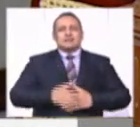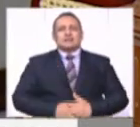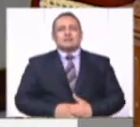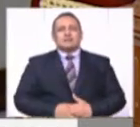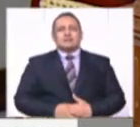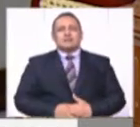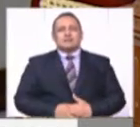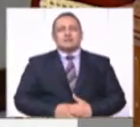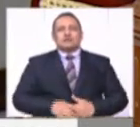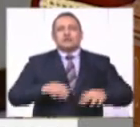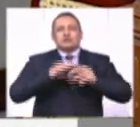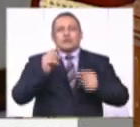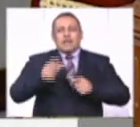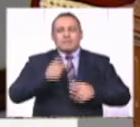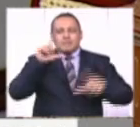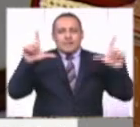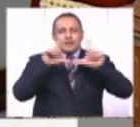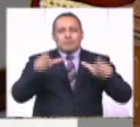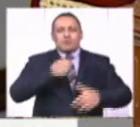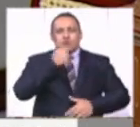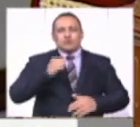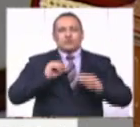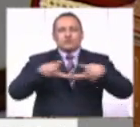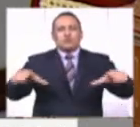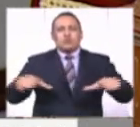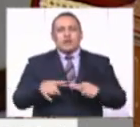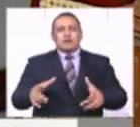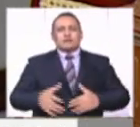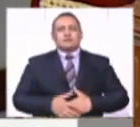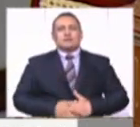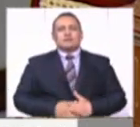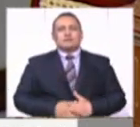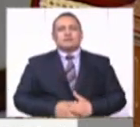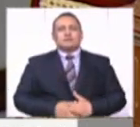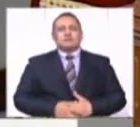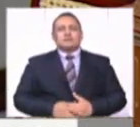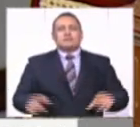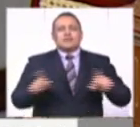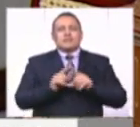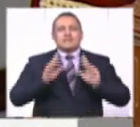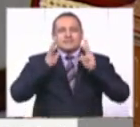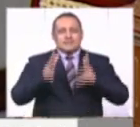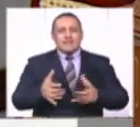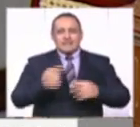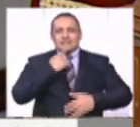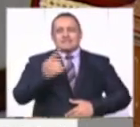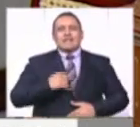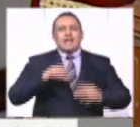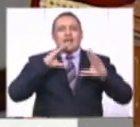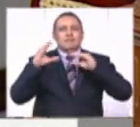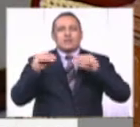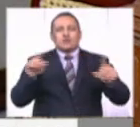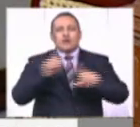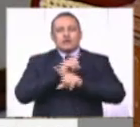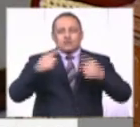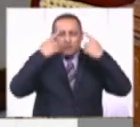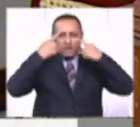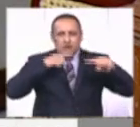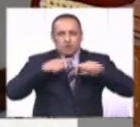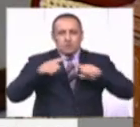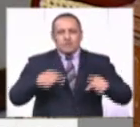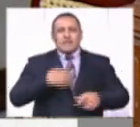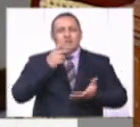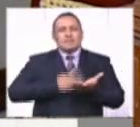constitucional los periodistas desde su espacio Déjense de estar diciendo que no hay estrategia